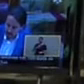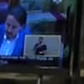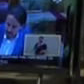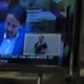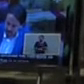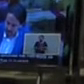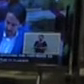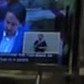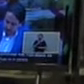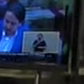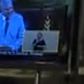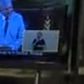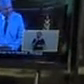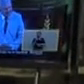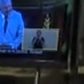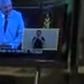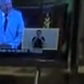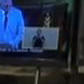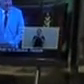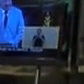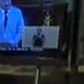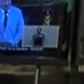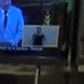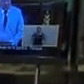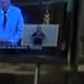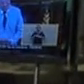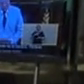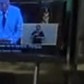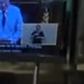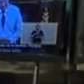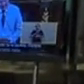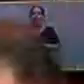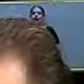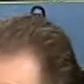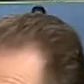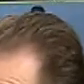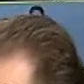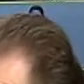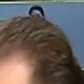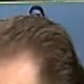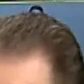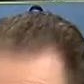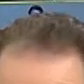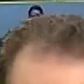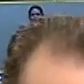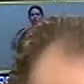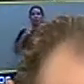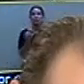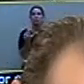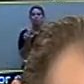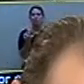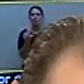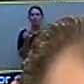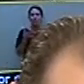estar previamente derrotadas la de felipe gonzález claramente estaba derrotada antemano la de hernández mancha mucho más porque el presidente del gobierno entonces